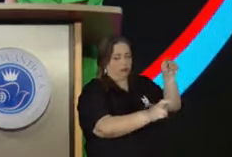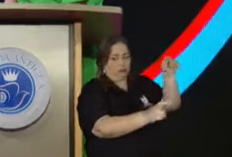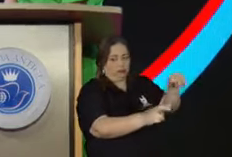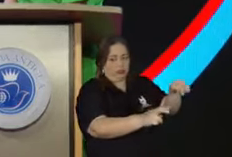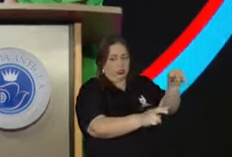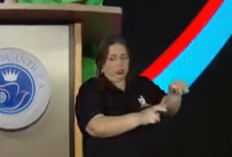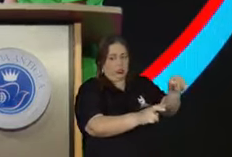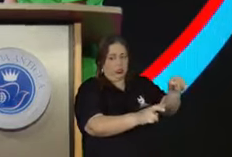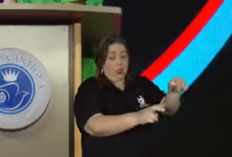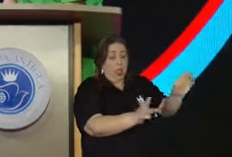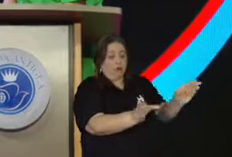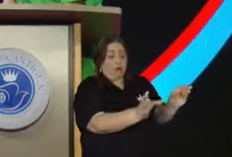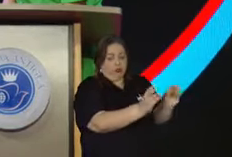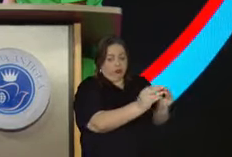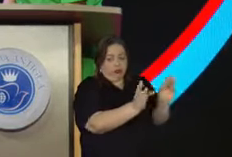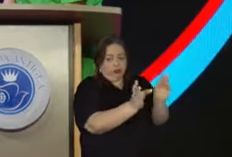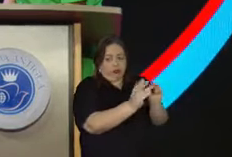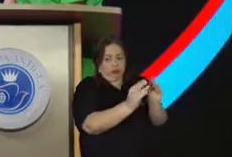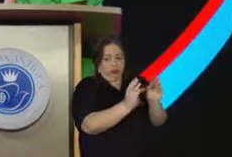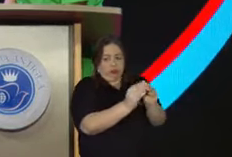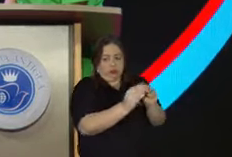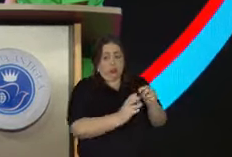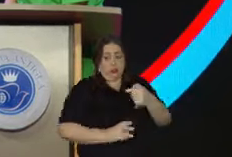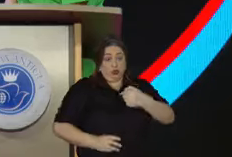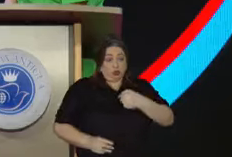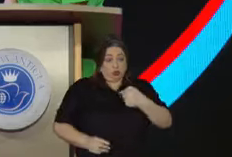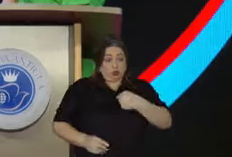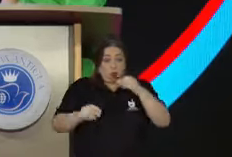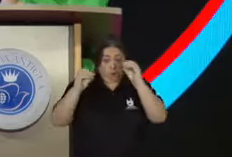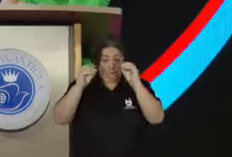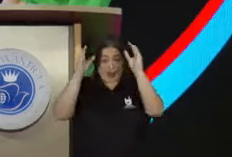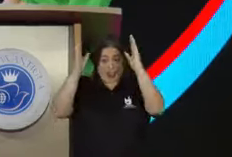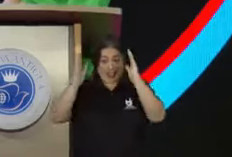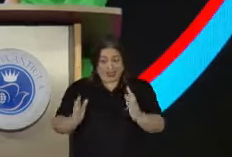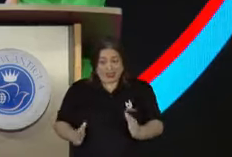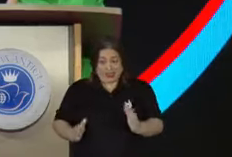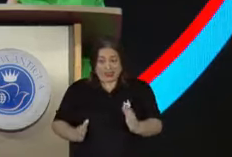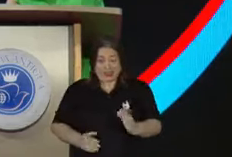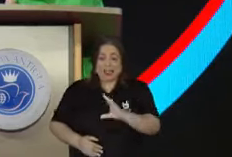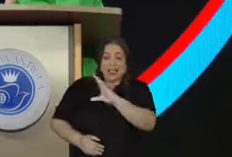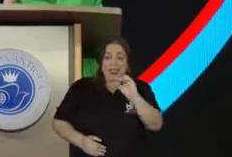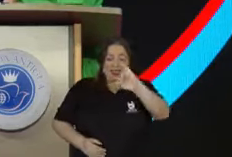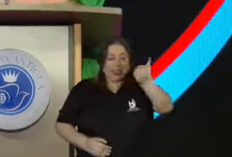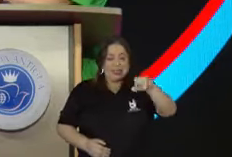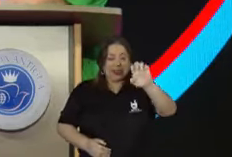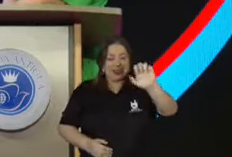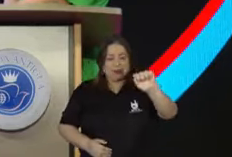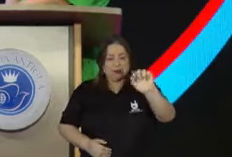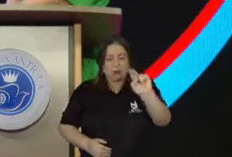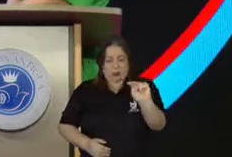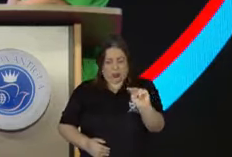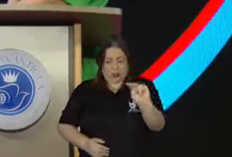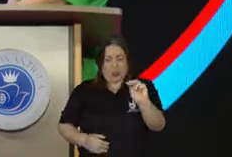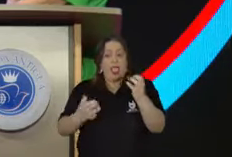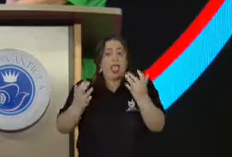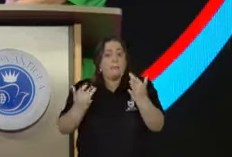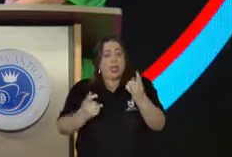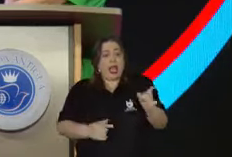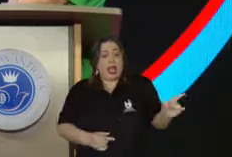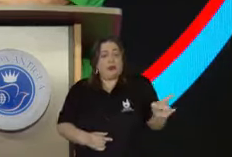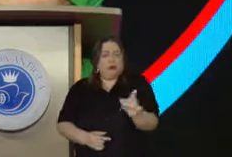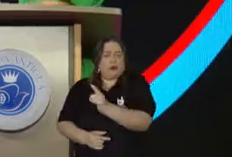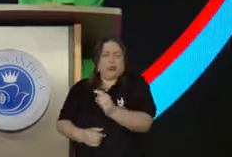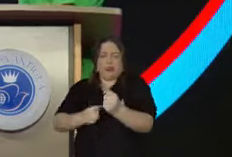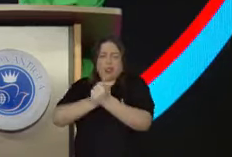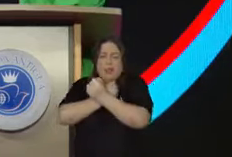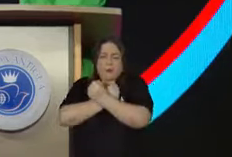nos vamos a reunir allí. Yo voy a ser su maestra, además de maestra Jean. Así que los esperamos con mucho amor.